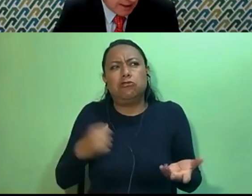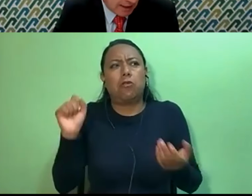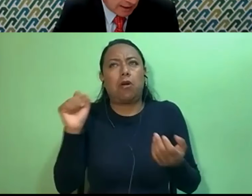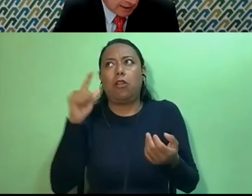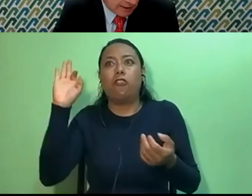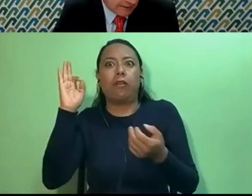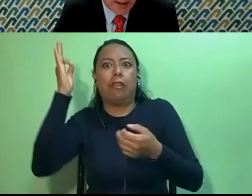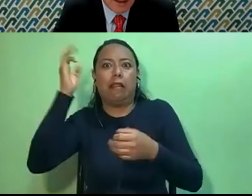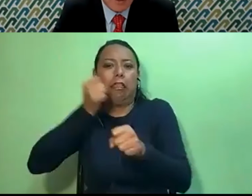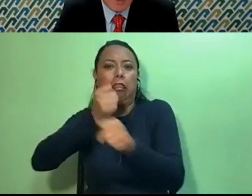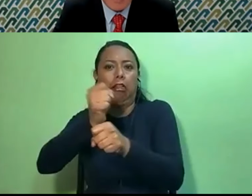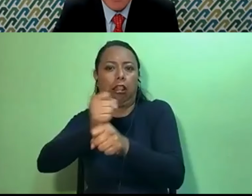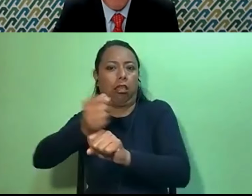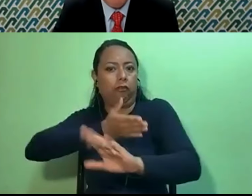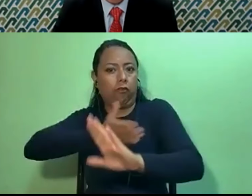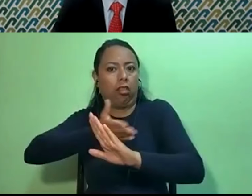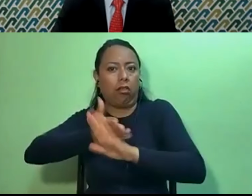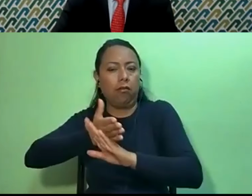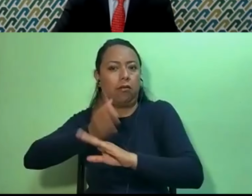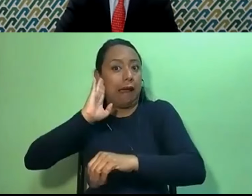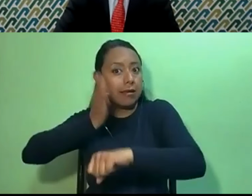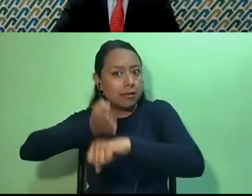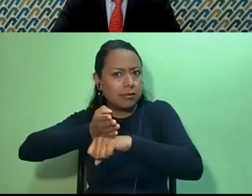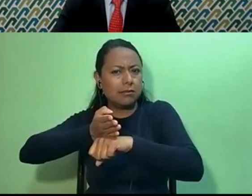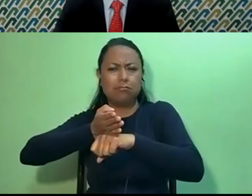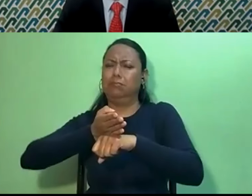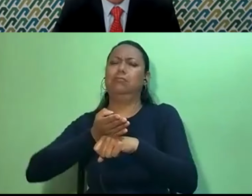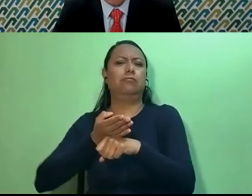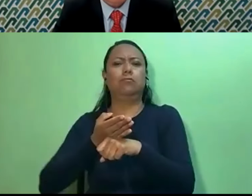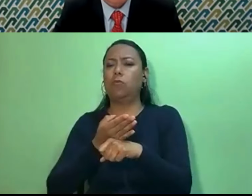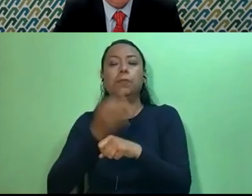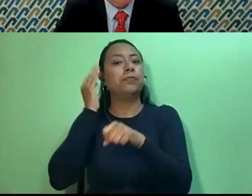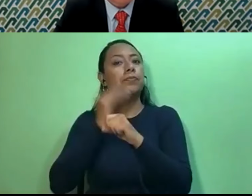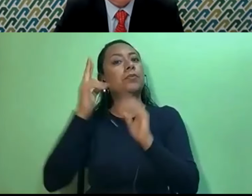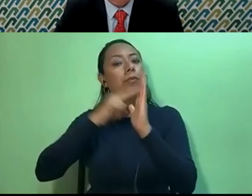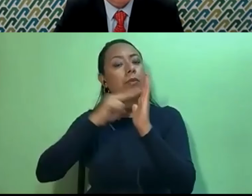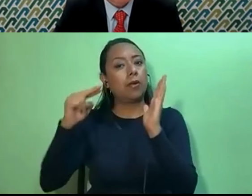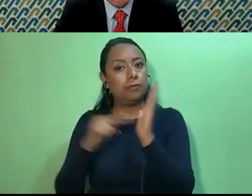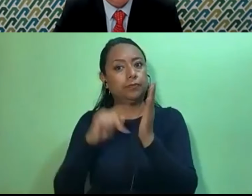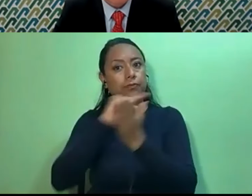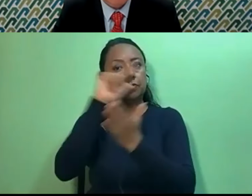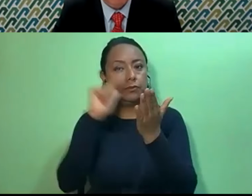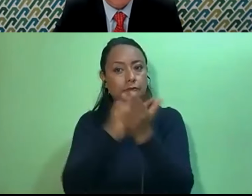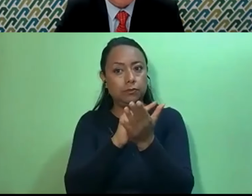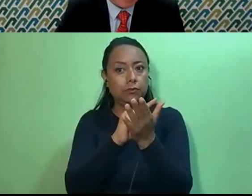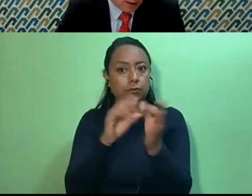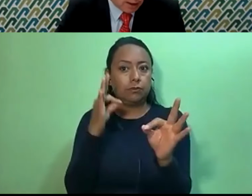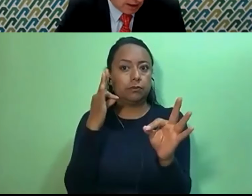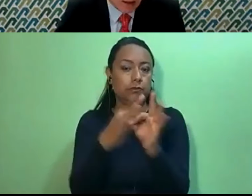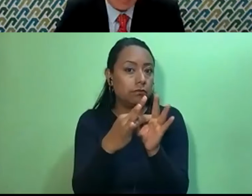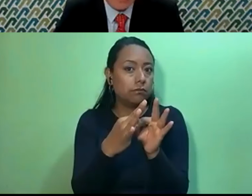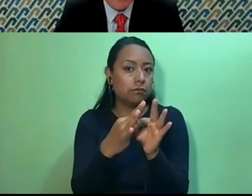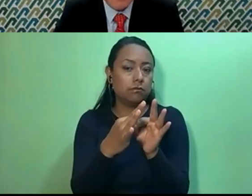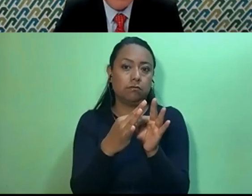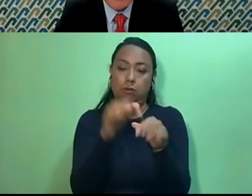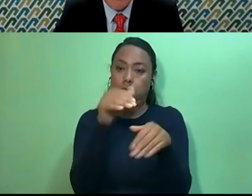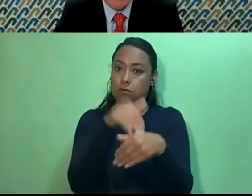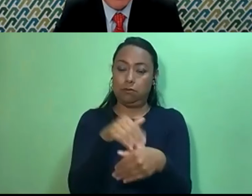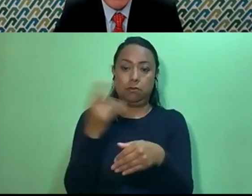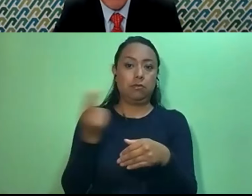decir, aquí el cumplimiento de la normatividad y el apego a la legalidad no puede traducirse de manera alguna en